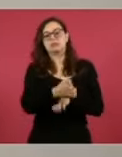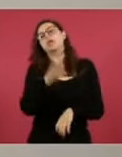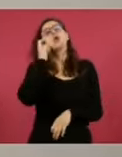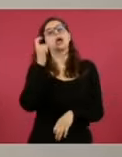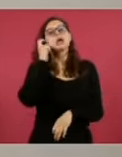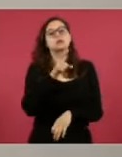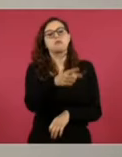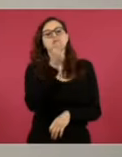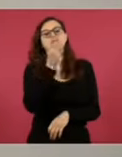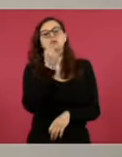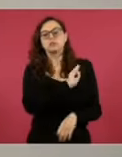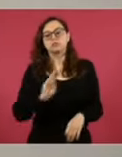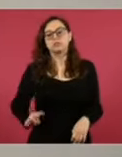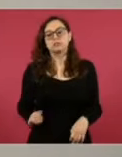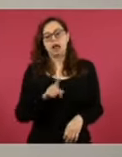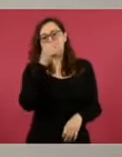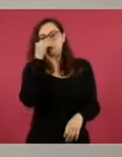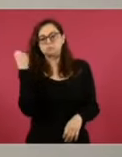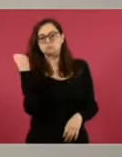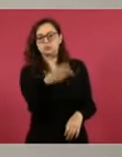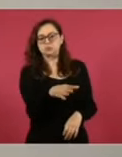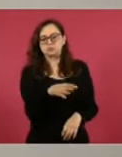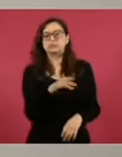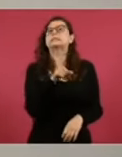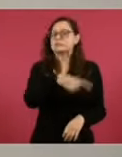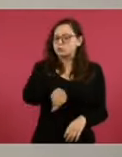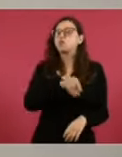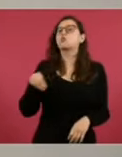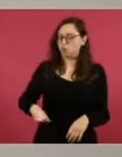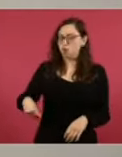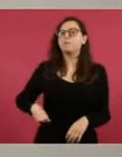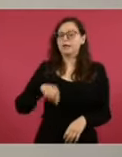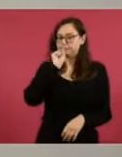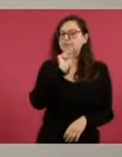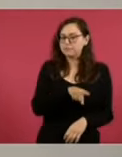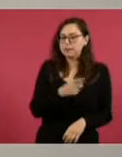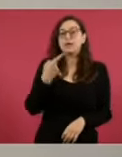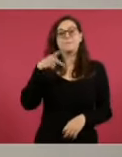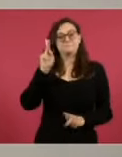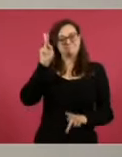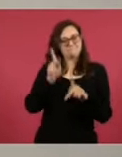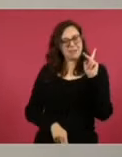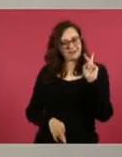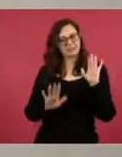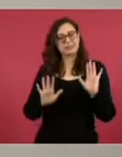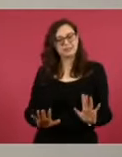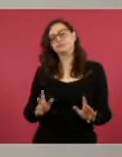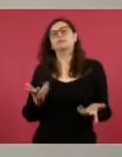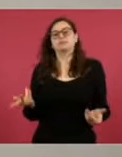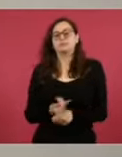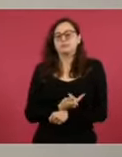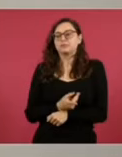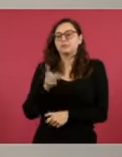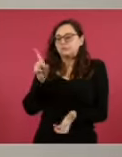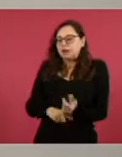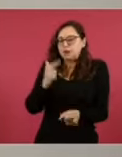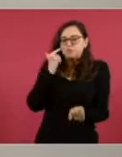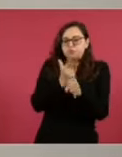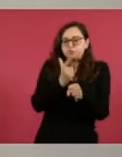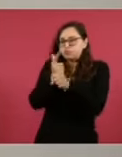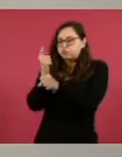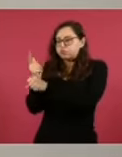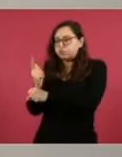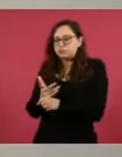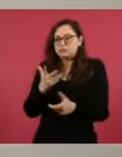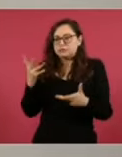Estado de Guerrero y a sus policías municipales, que eran parcialmente responsables. Pero la dinámica de lo que había ocurrido, que era imposible ocultar, se